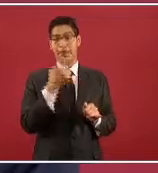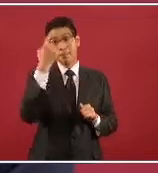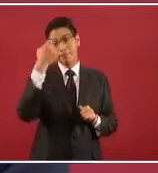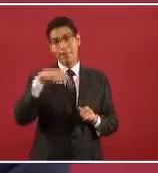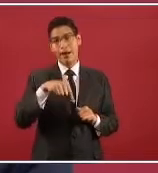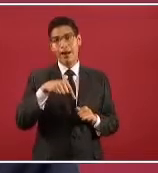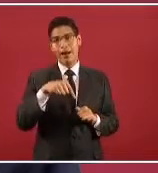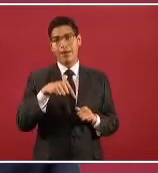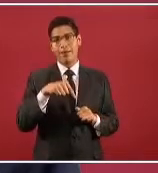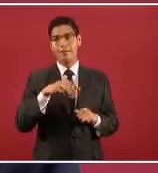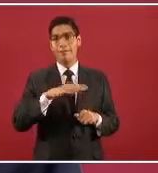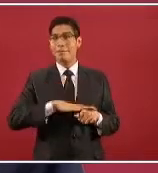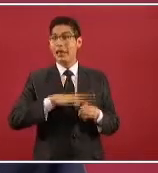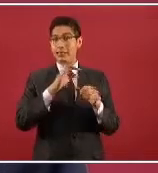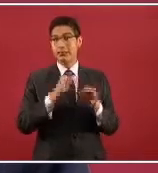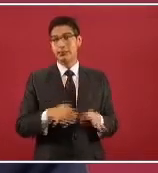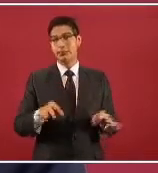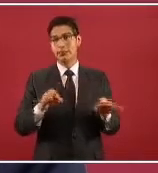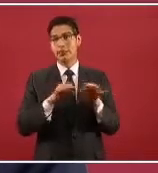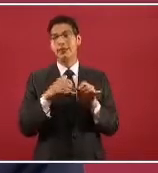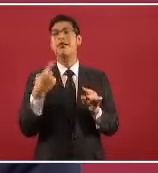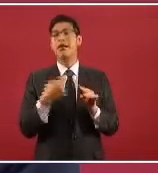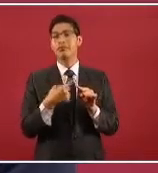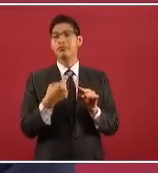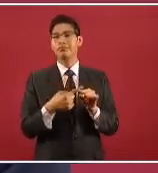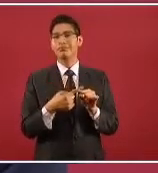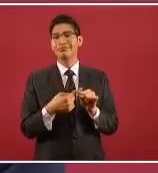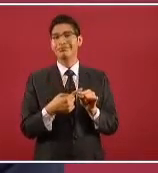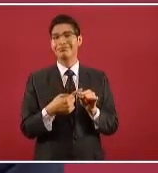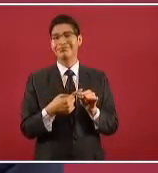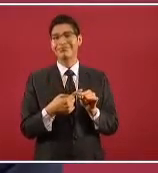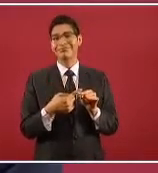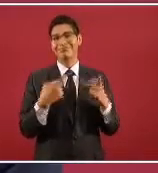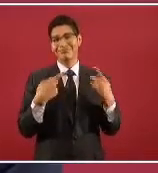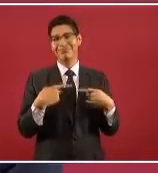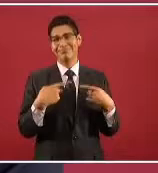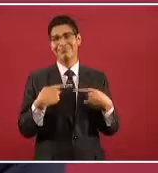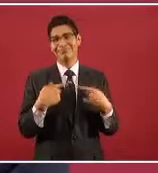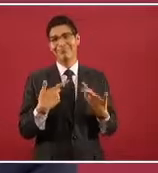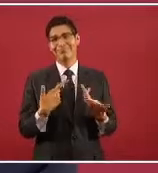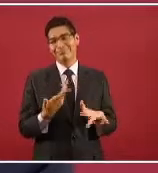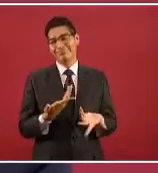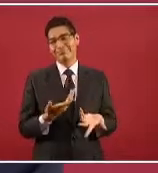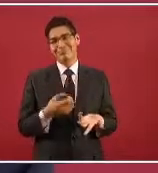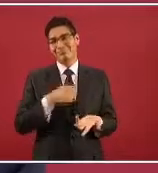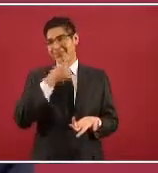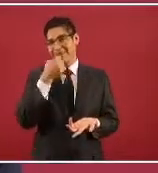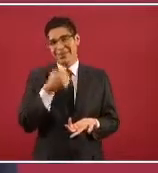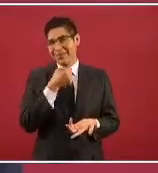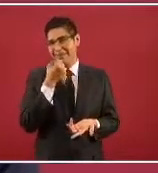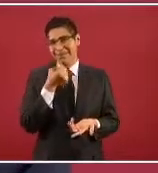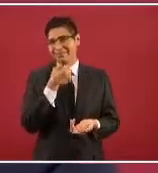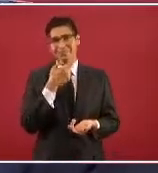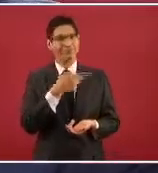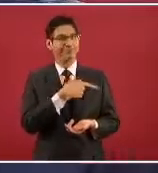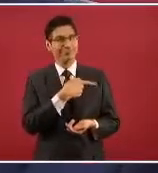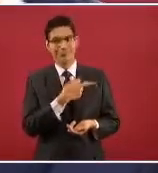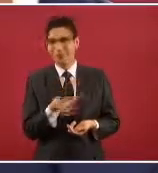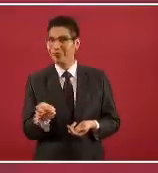atención especial a los más vulnerables. Esto